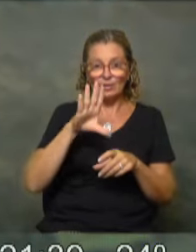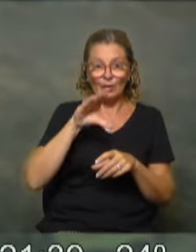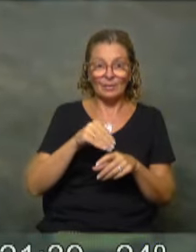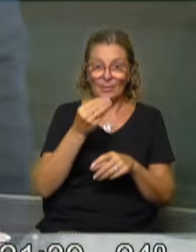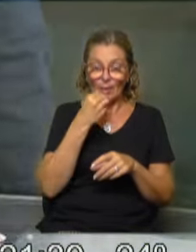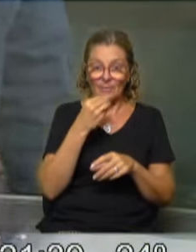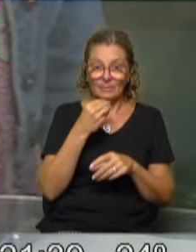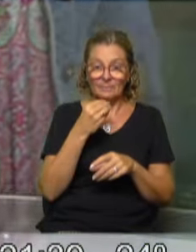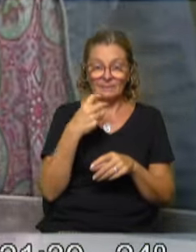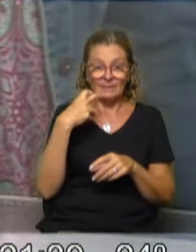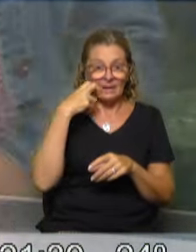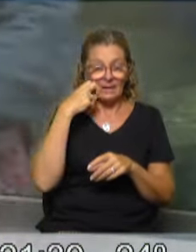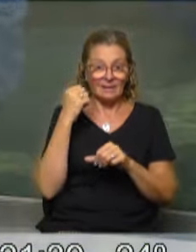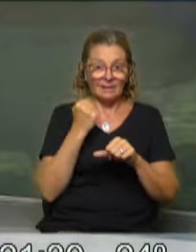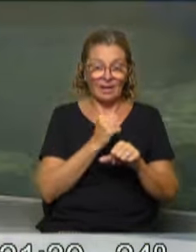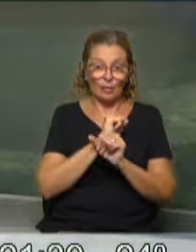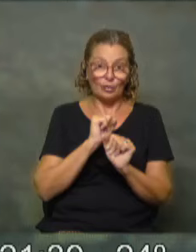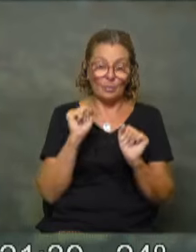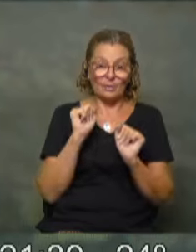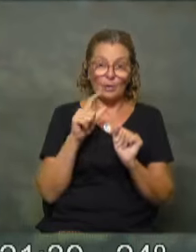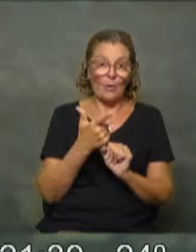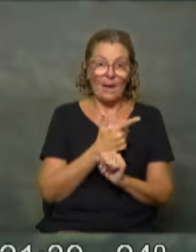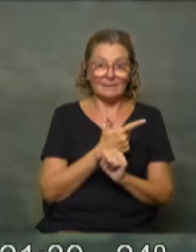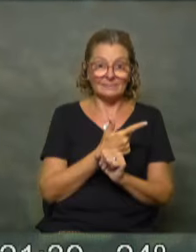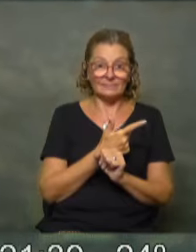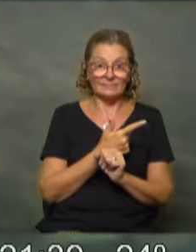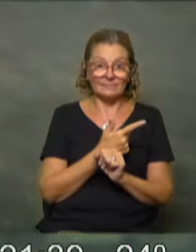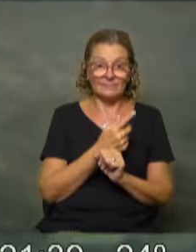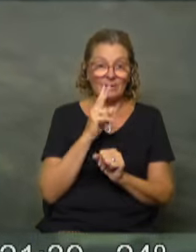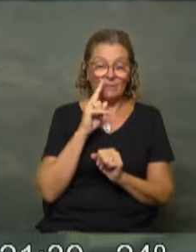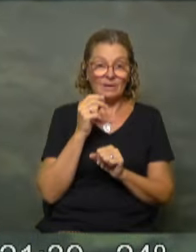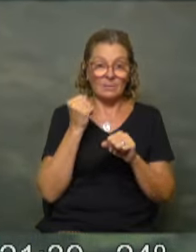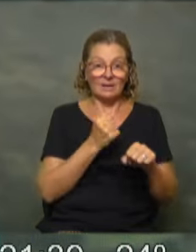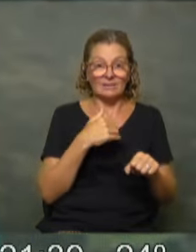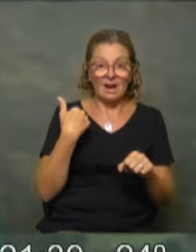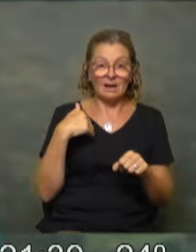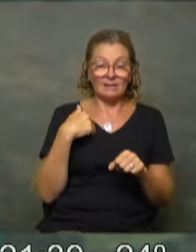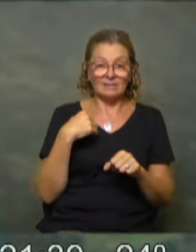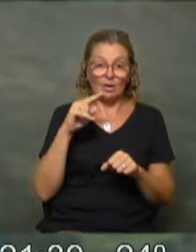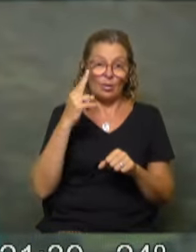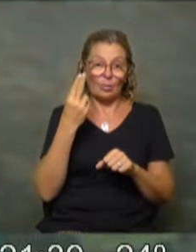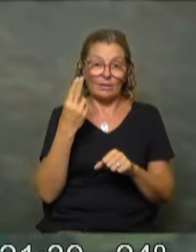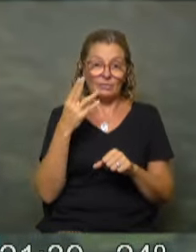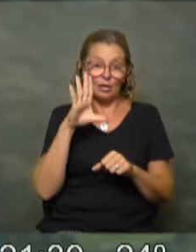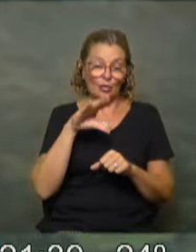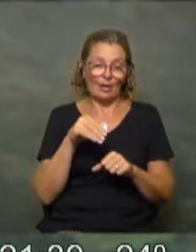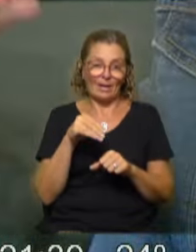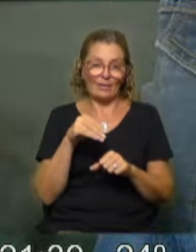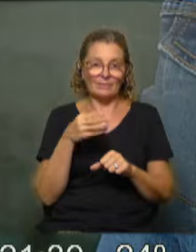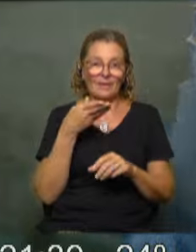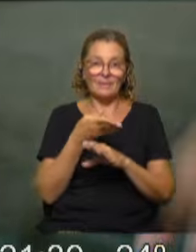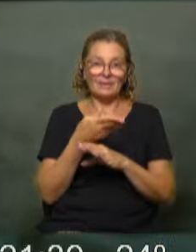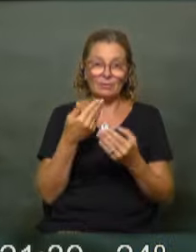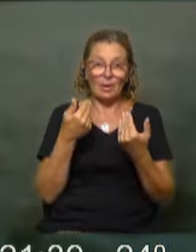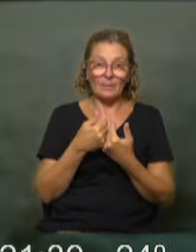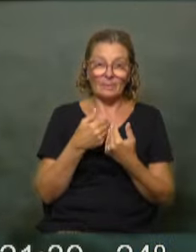Era la pregunta lúdica. Carne asado no se puede, no hay. Claro. Debe haber parrilla argentina, parrilla uruguaya, hay en todos lados. Viste que estabas pidiendo una